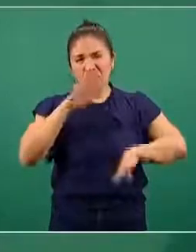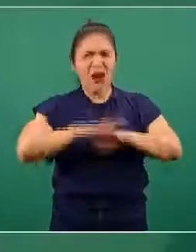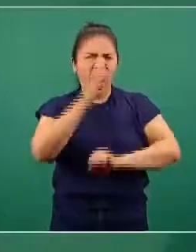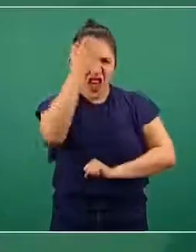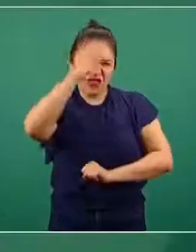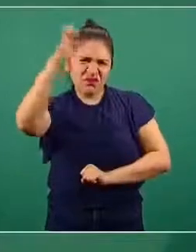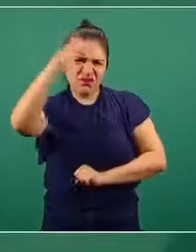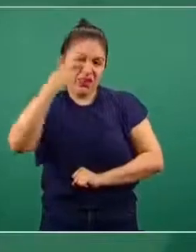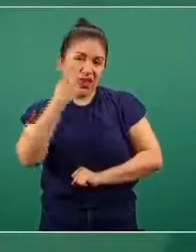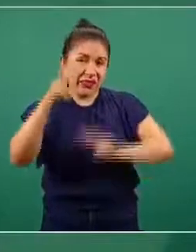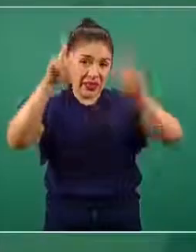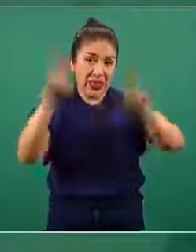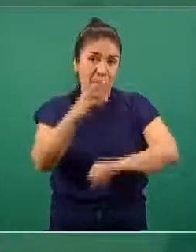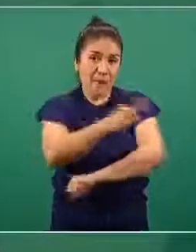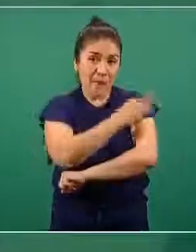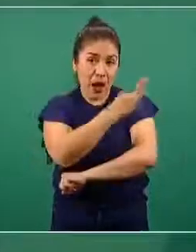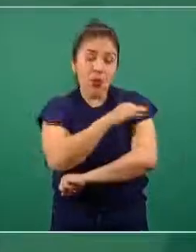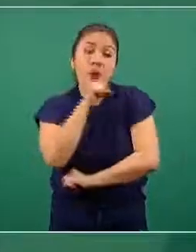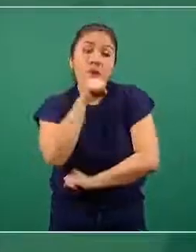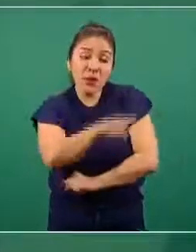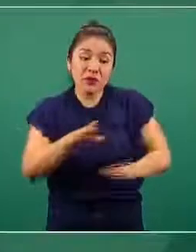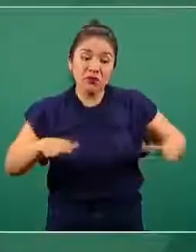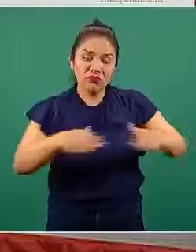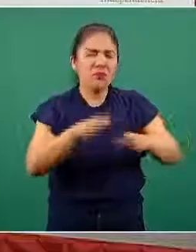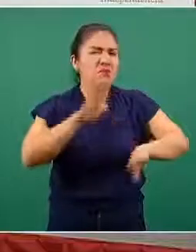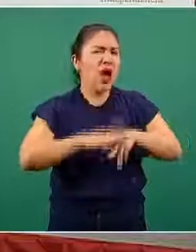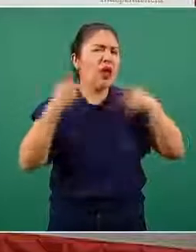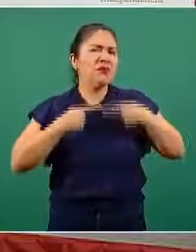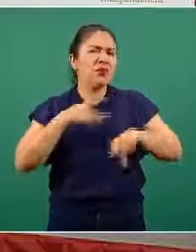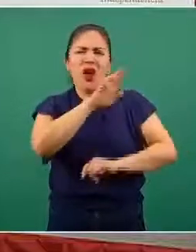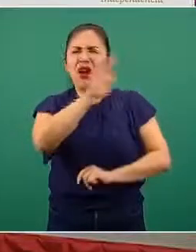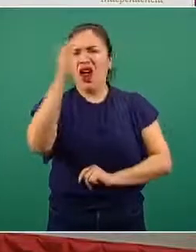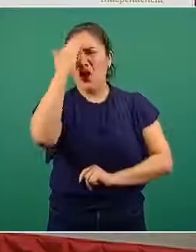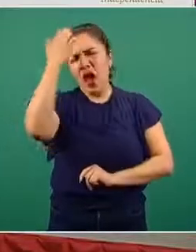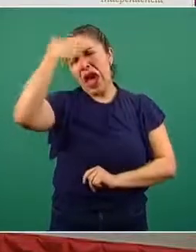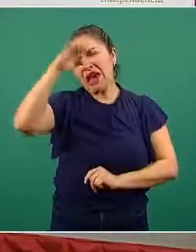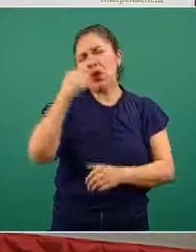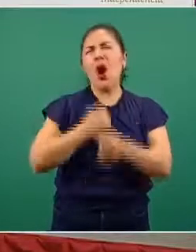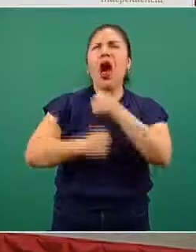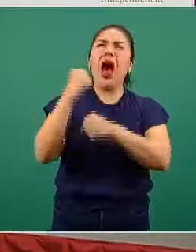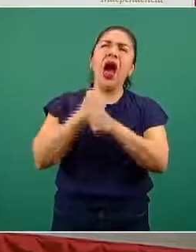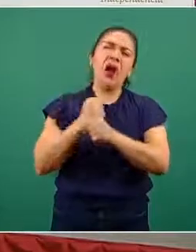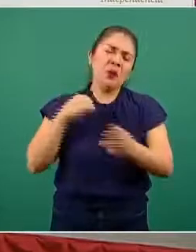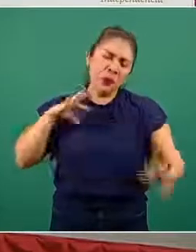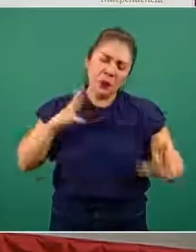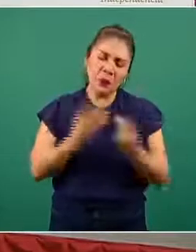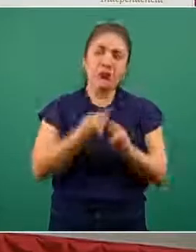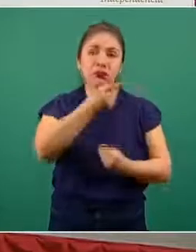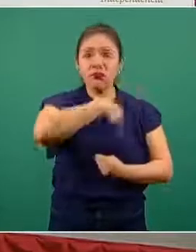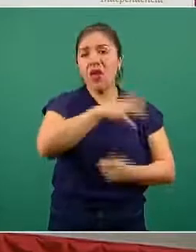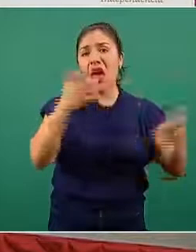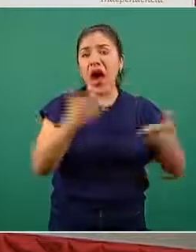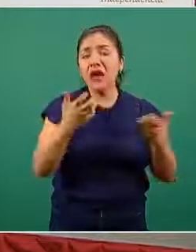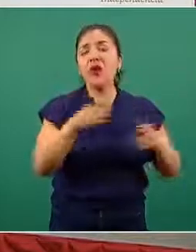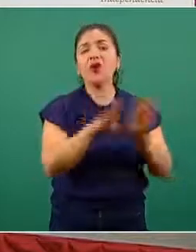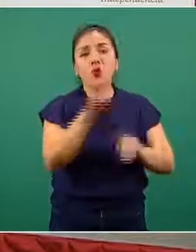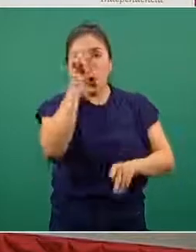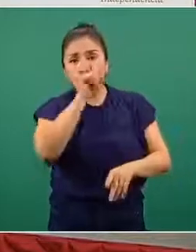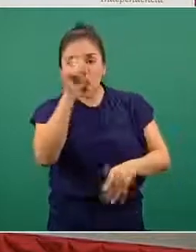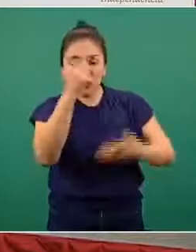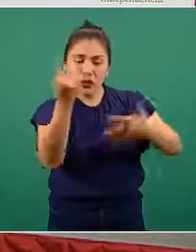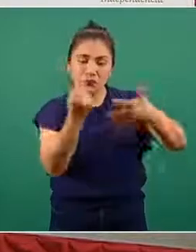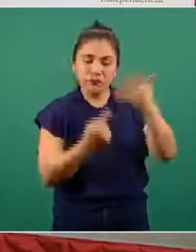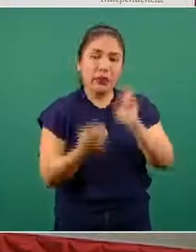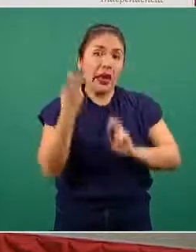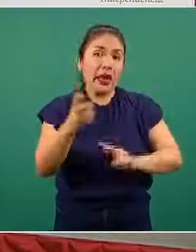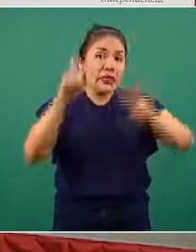quienes a través de todas estas investigaciones, gente muy reconocida, con mucha experiencia, quienes nos van guiando en todo